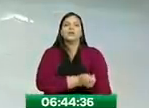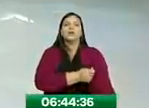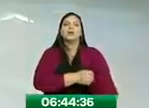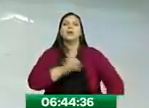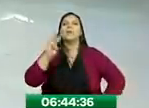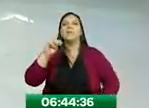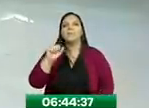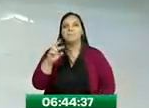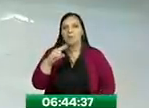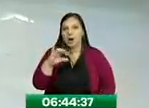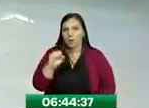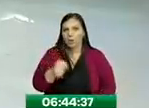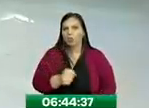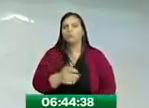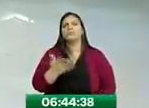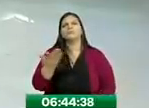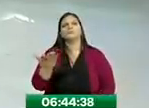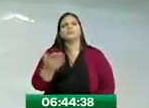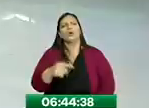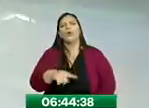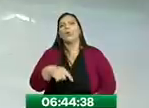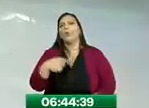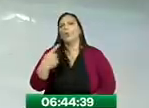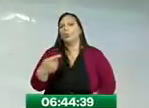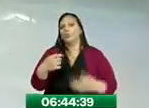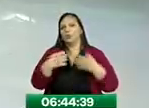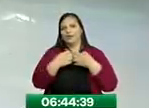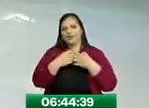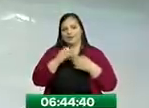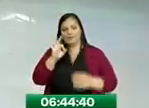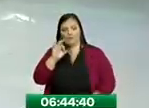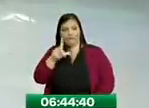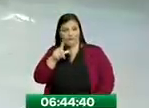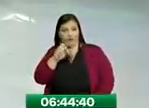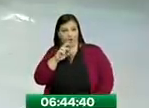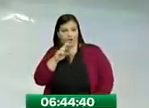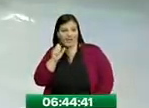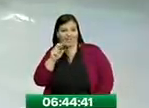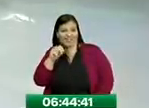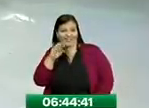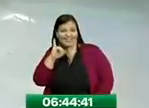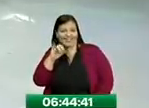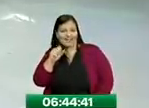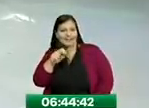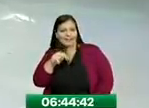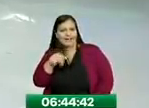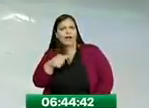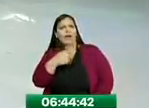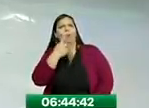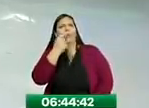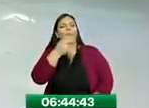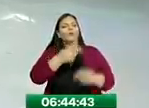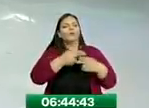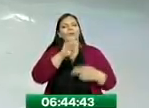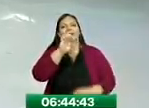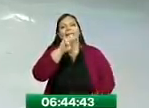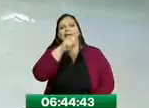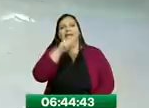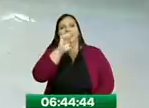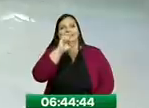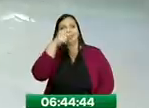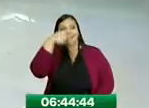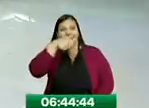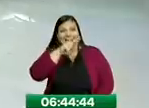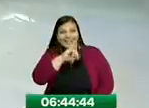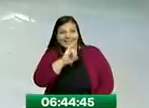Sampdoria, Pexela de la Fiorentina, Cutrones también de la Fiorentina, Ezequiel Garay, Ezequiel Garay, el argentino en el Valencia,